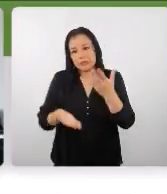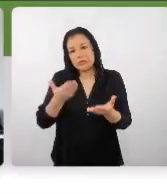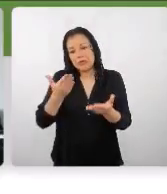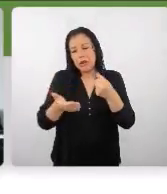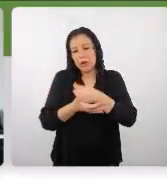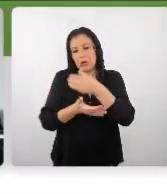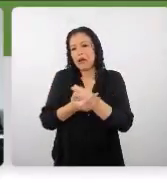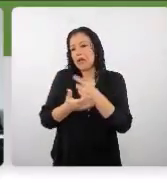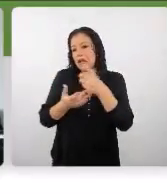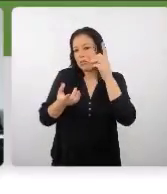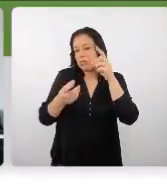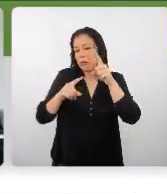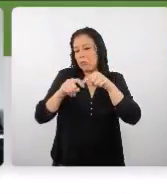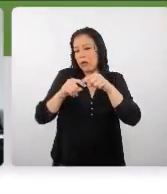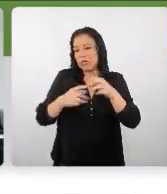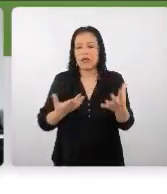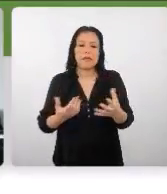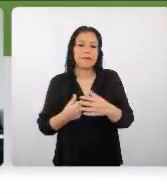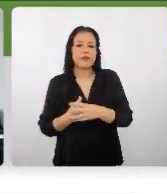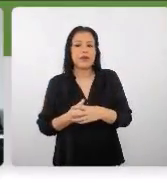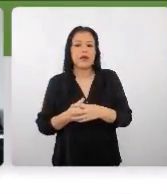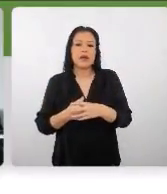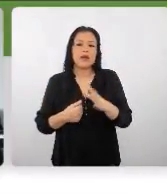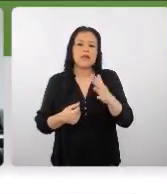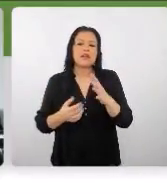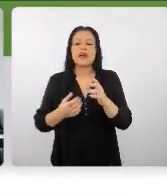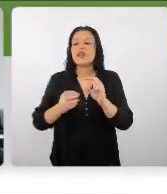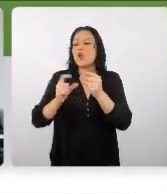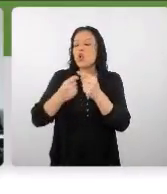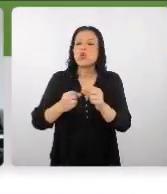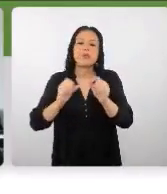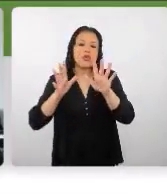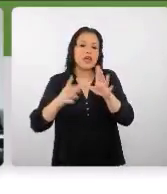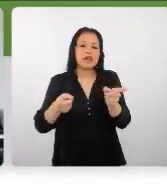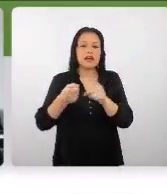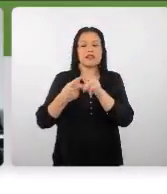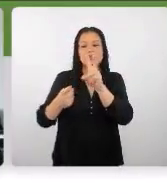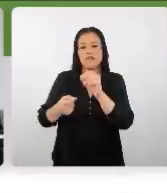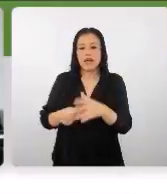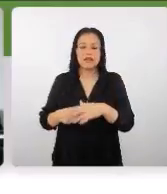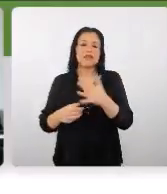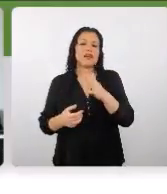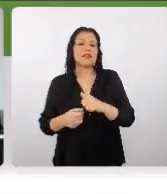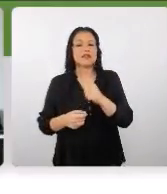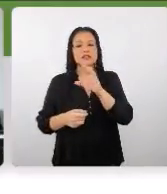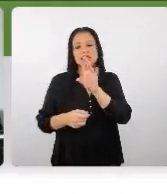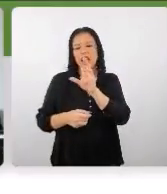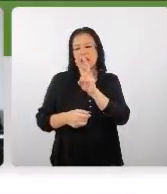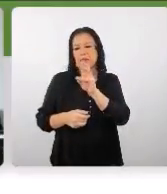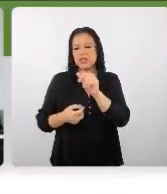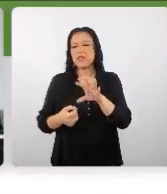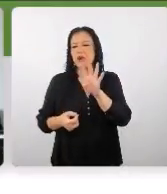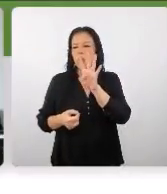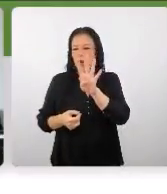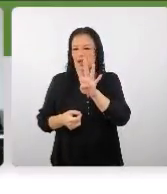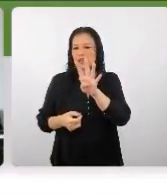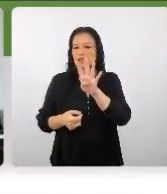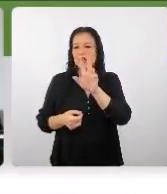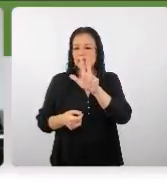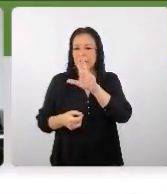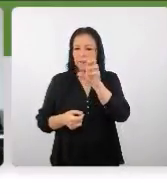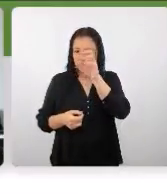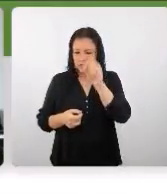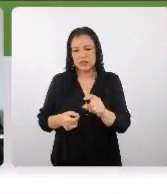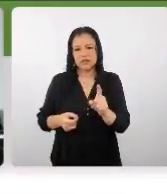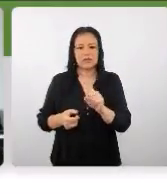depende del tamaño, de 10 a 20 personas, 17%, de más de 20 personas, 16%, pero hay un 46% que consideraría que